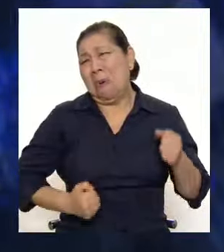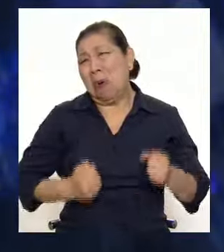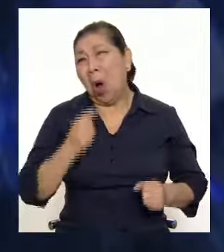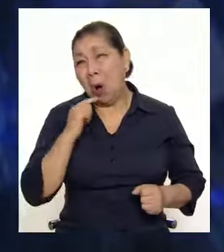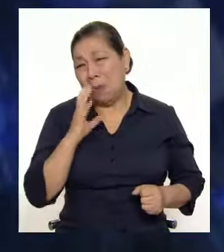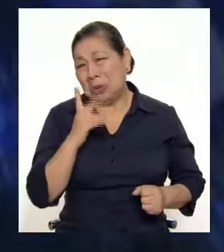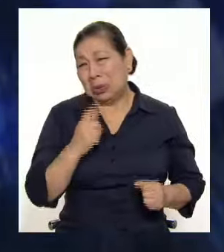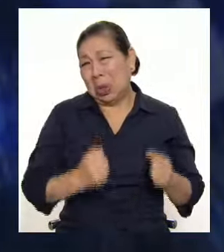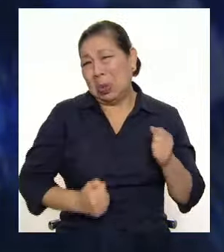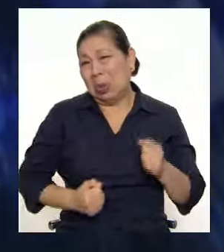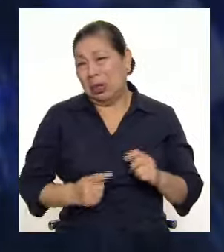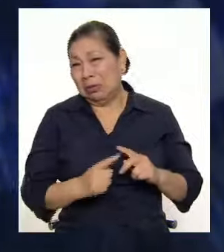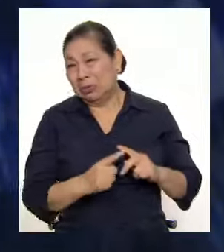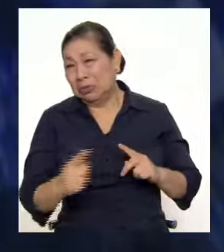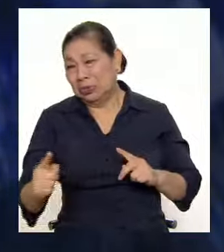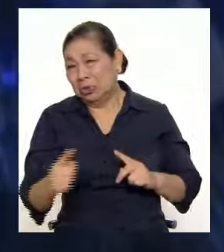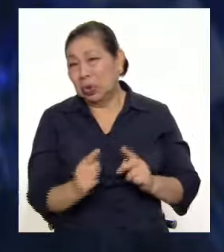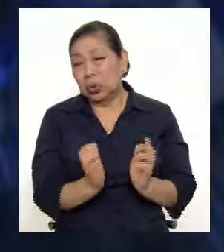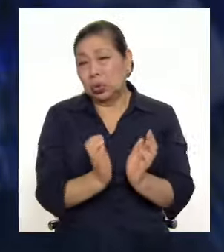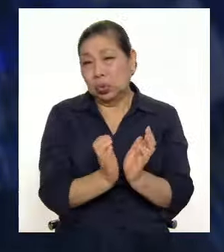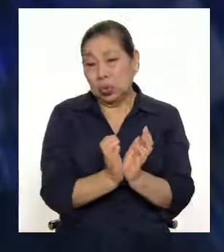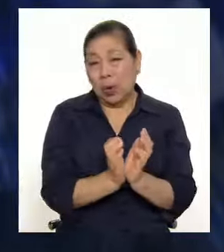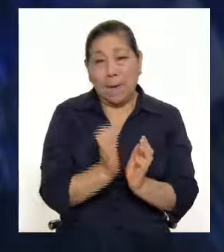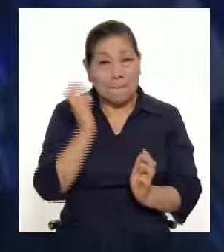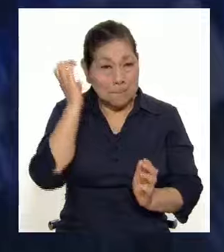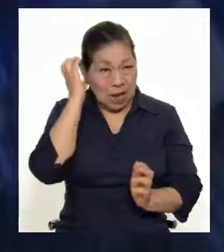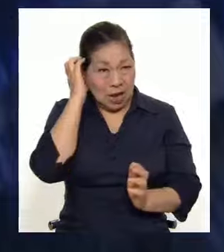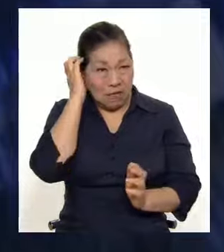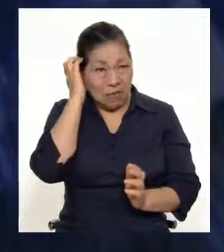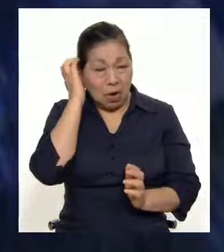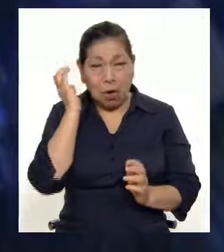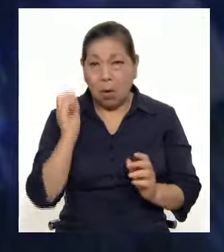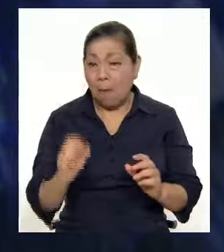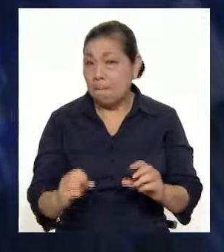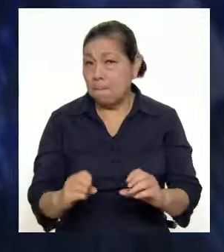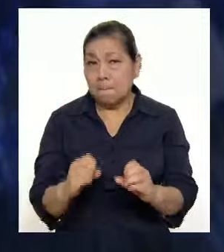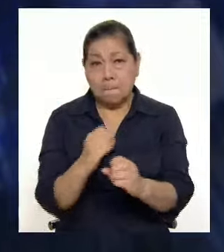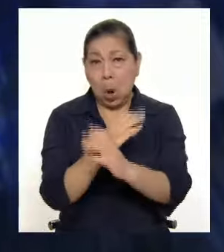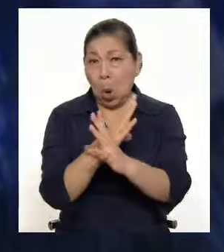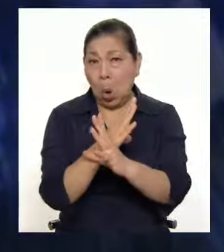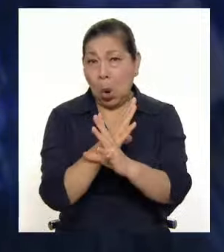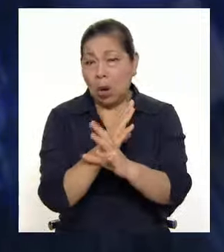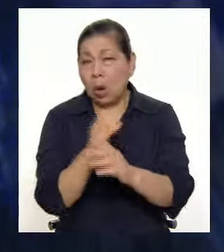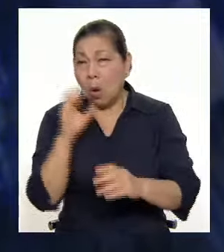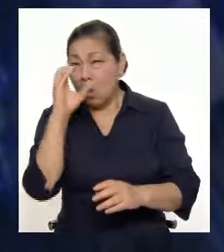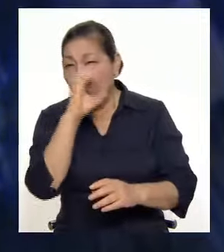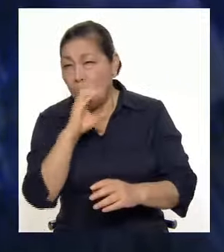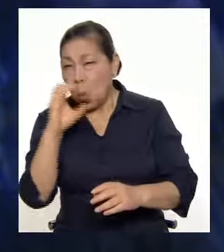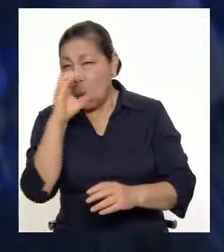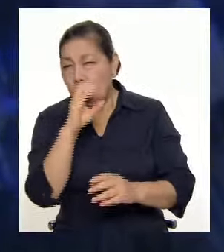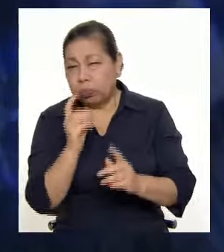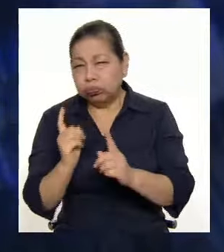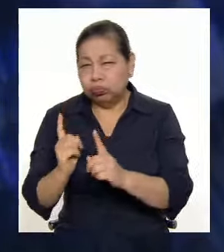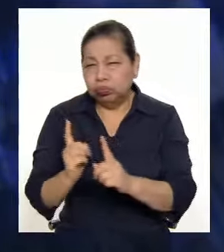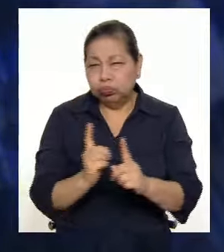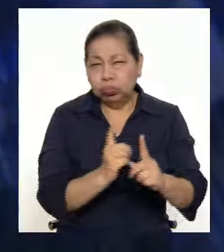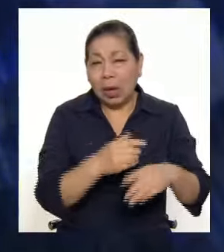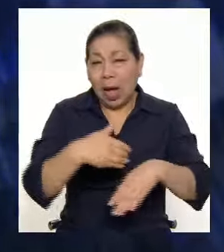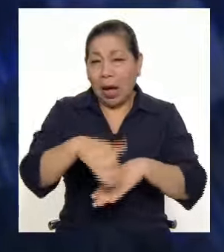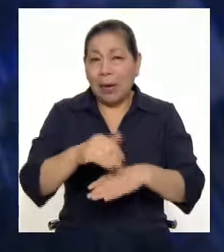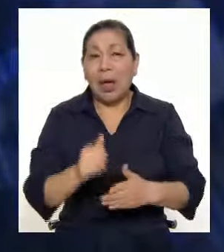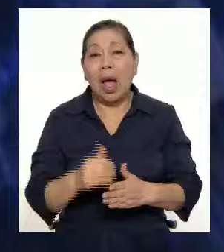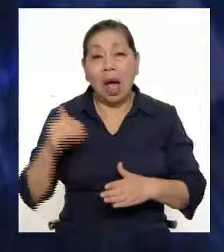el Serenazgo Sin Fronteras de Surco y Miraflores se activó y emprendieron la persecución que se inició en la